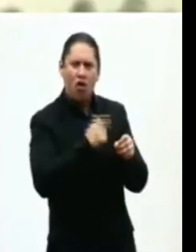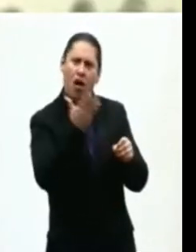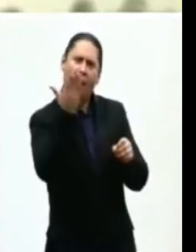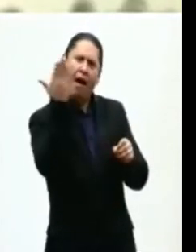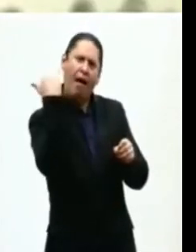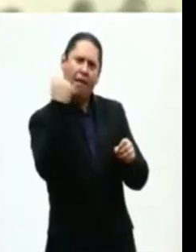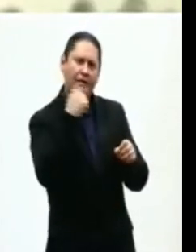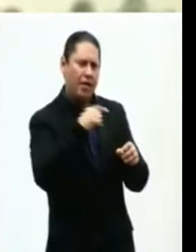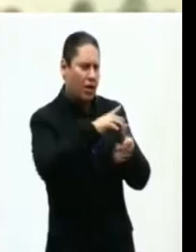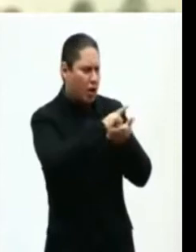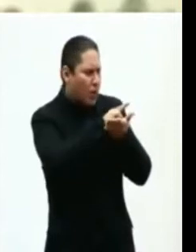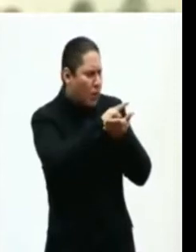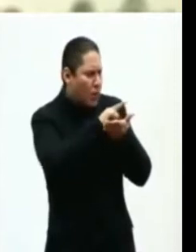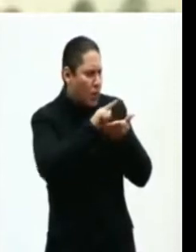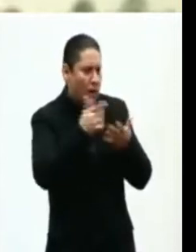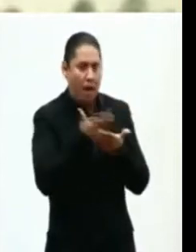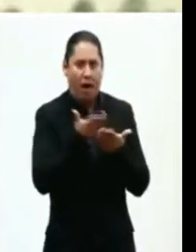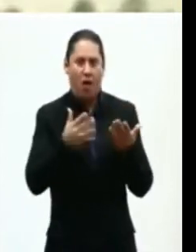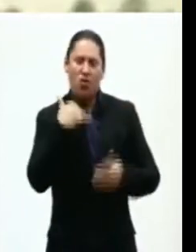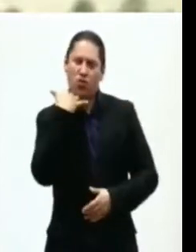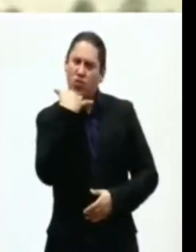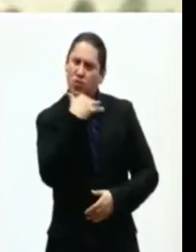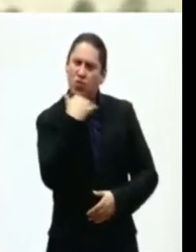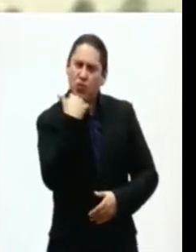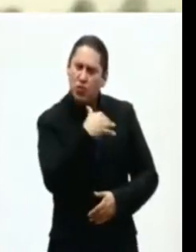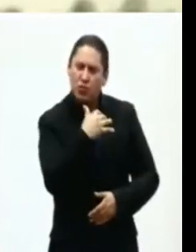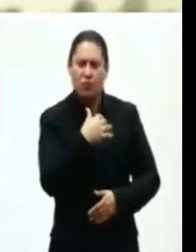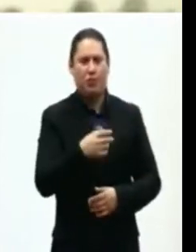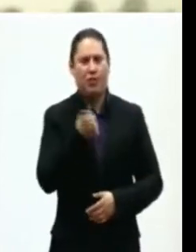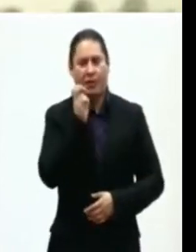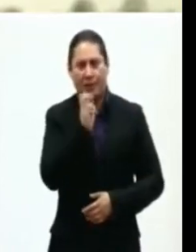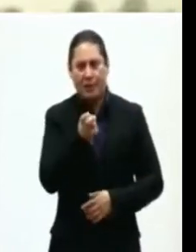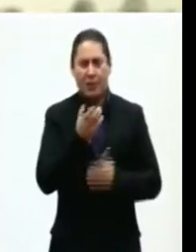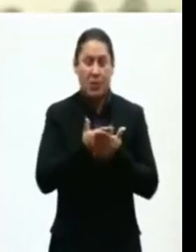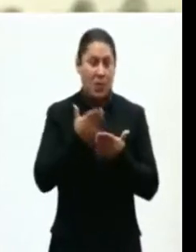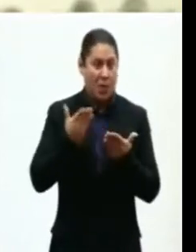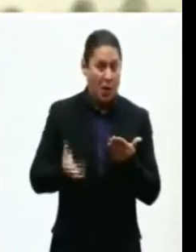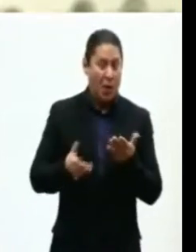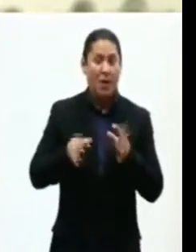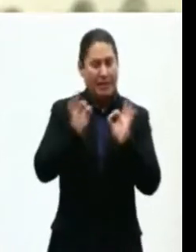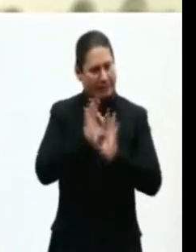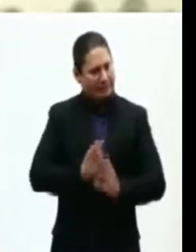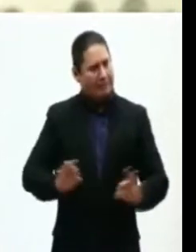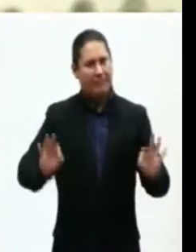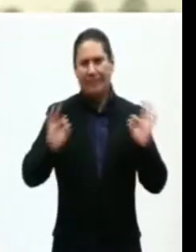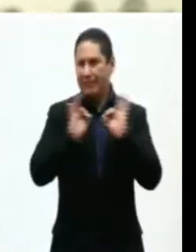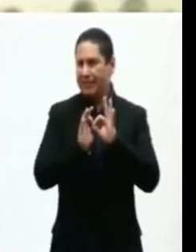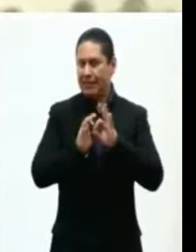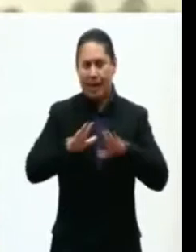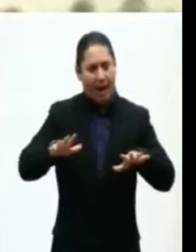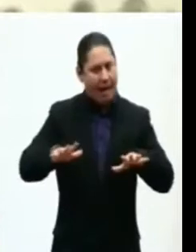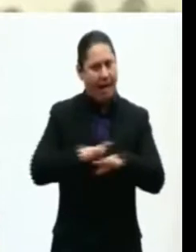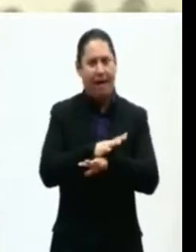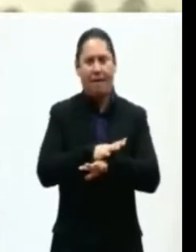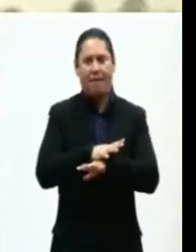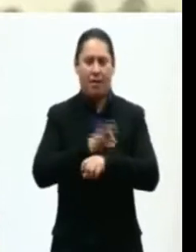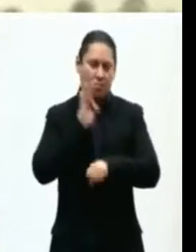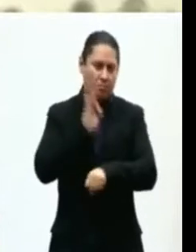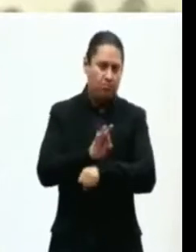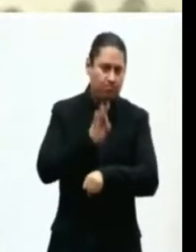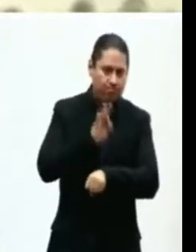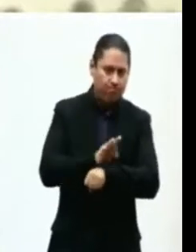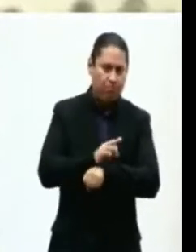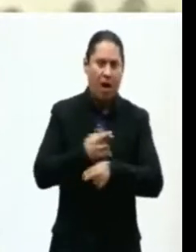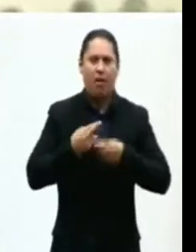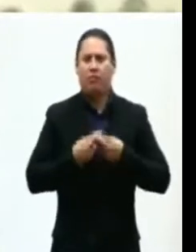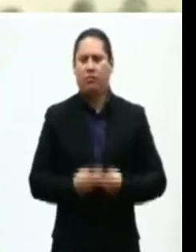algunos de ellos y la importancia a nivel local, nacional e internacional, de la conservación de la